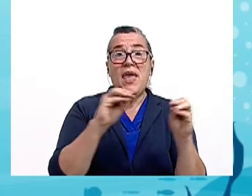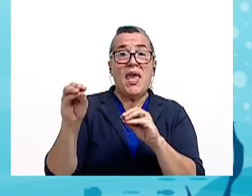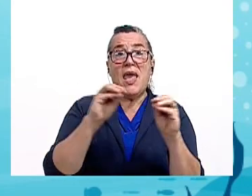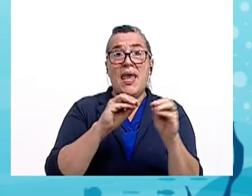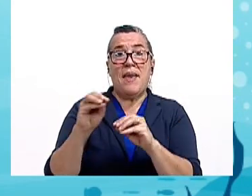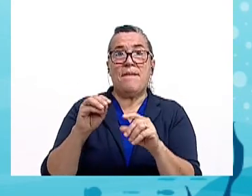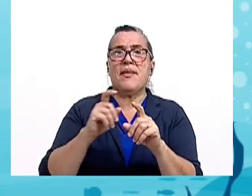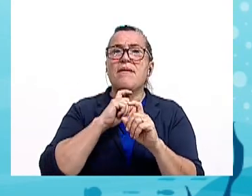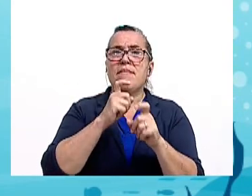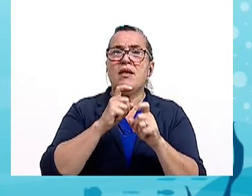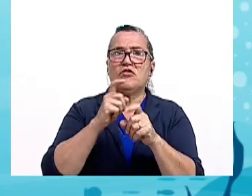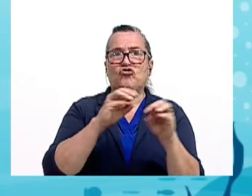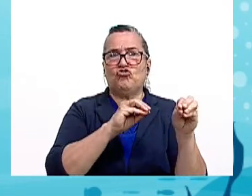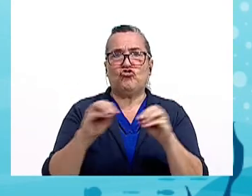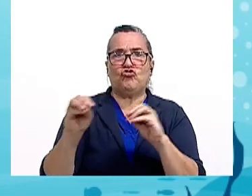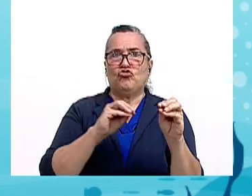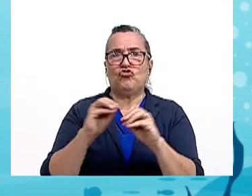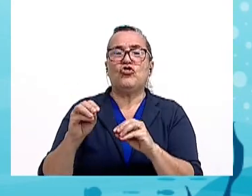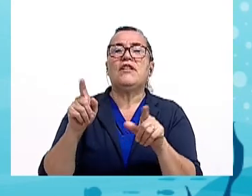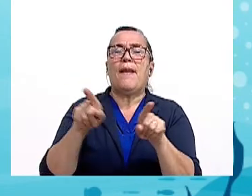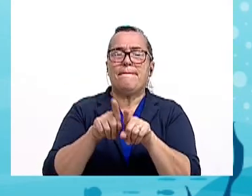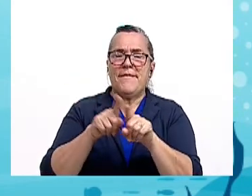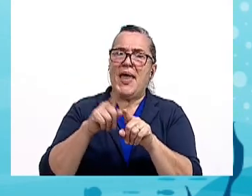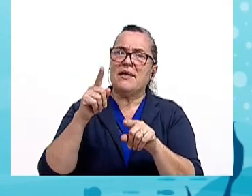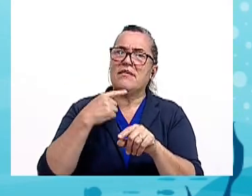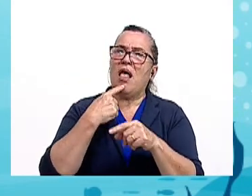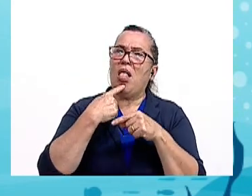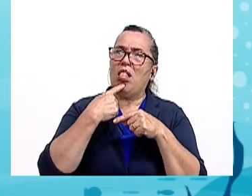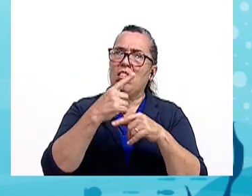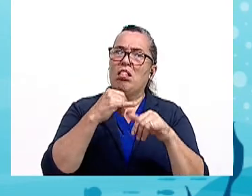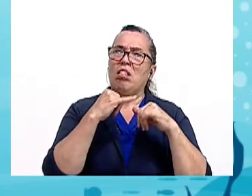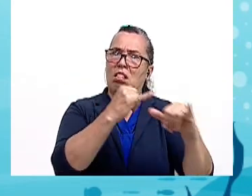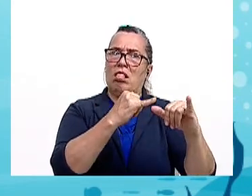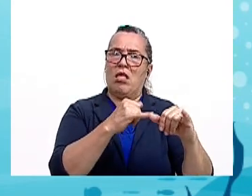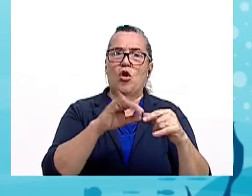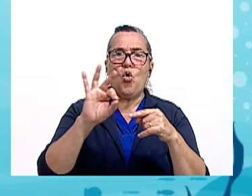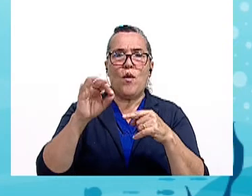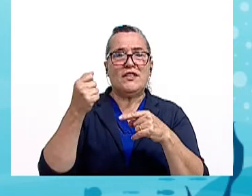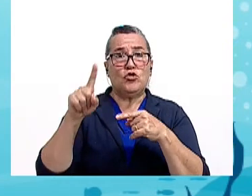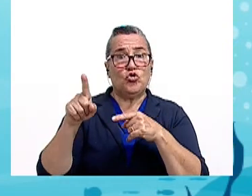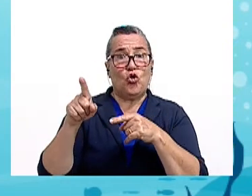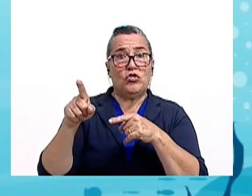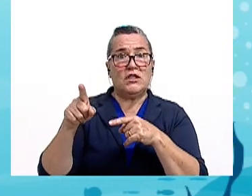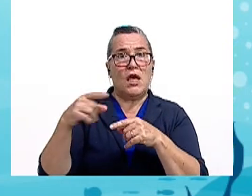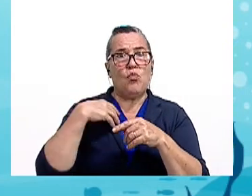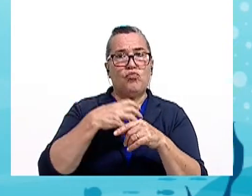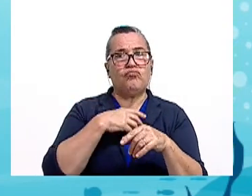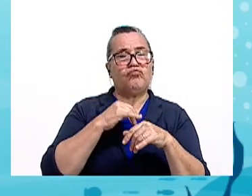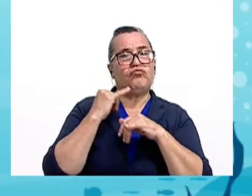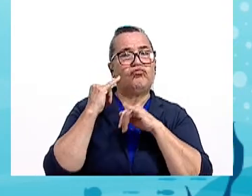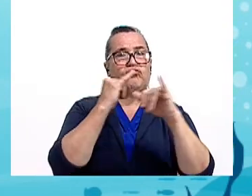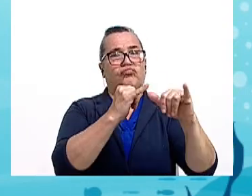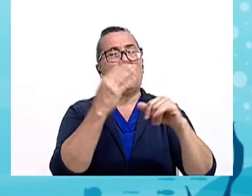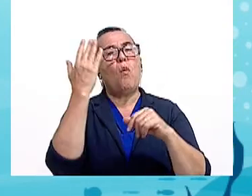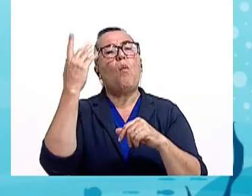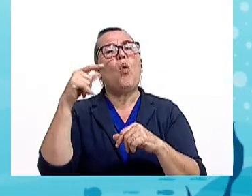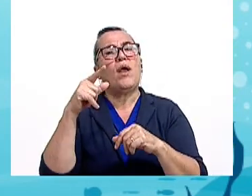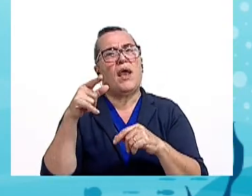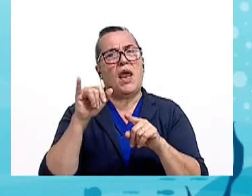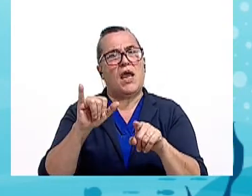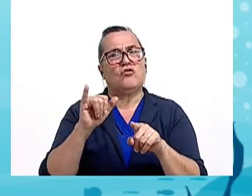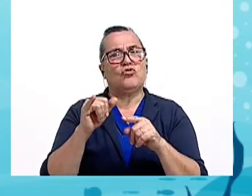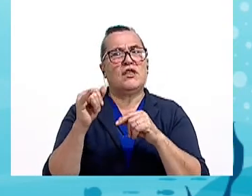que denunciarlo porque es un delito. Llamar al 911 si conocen de algún caso. Pero bueno, no